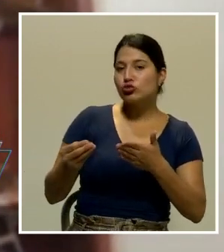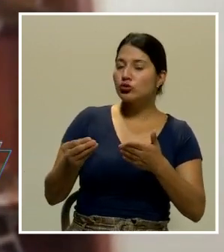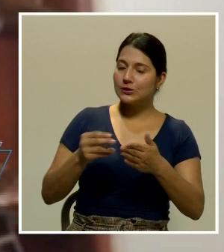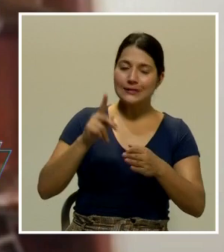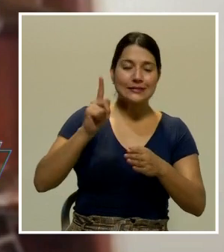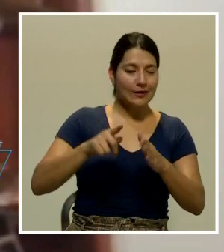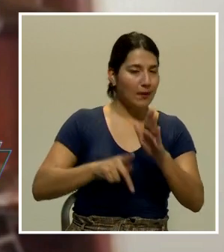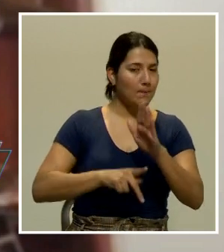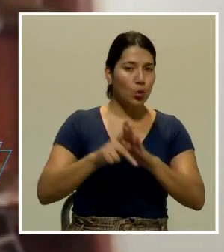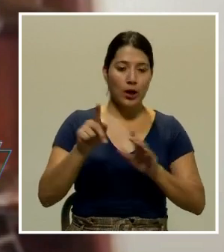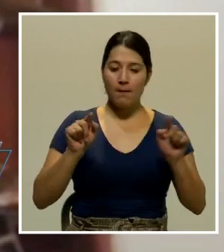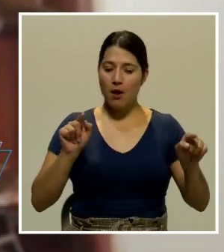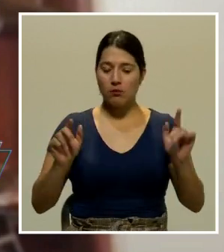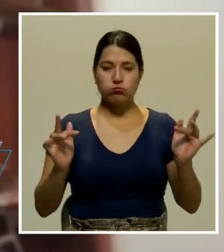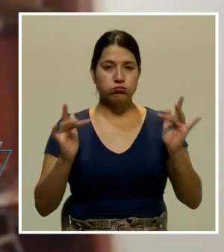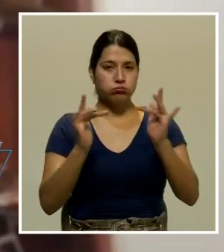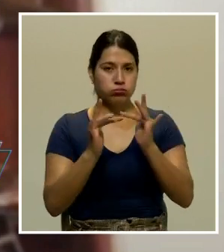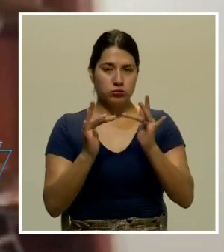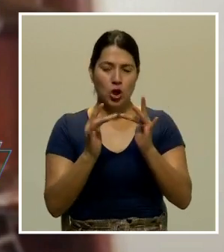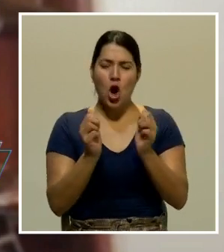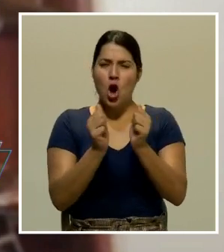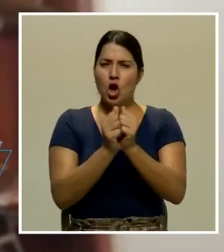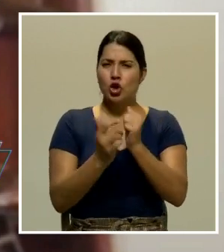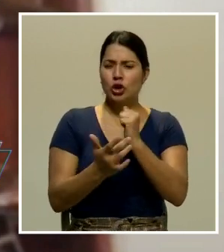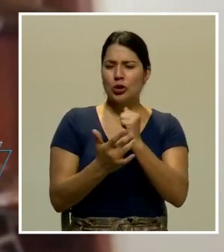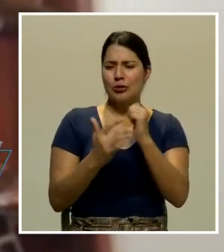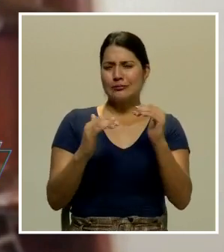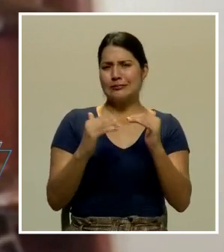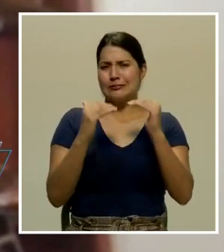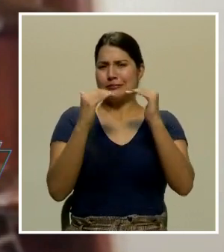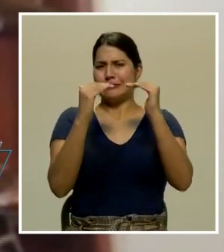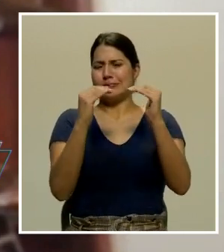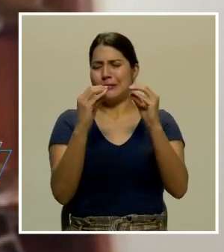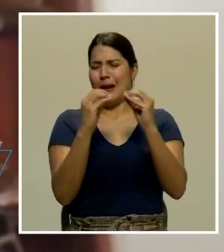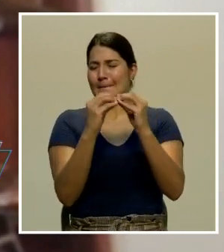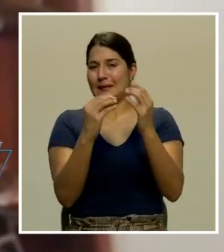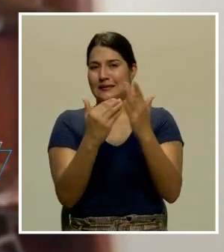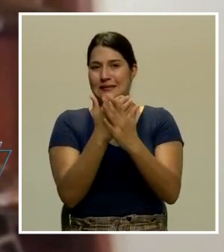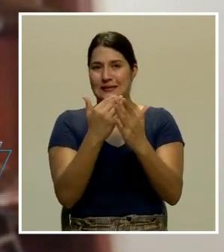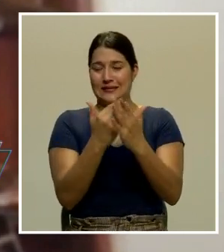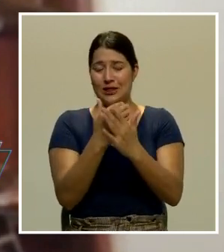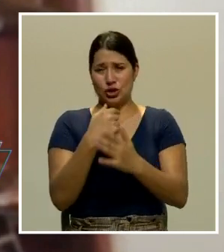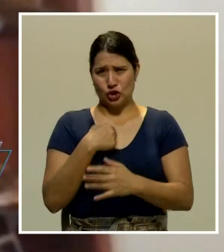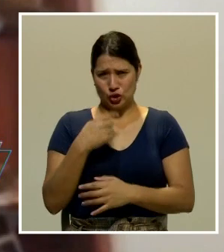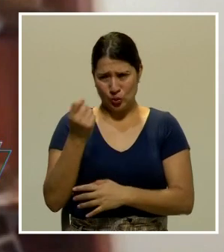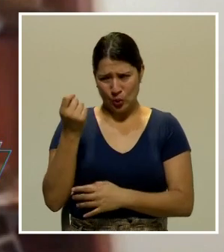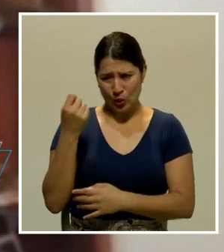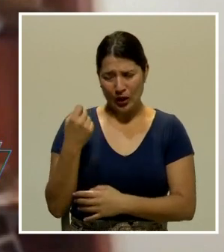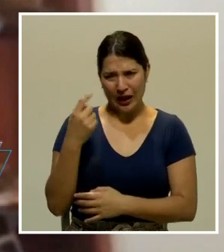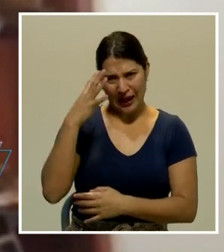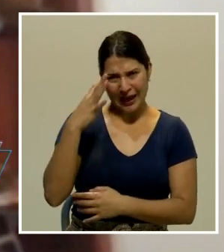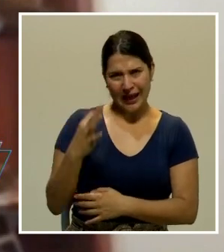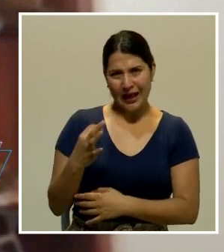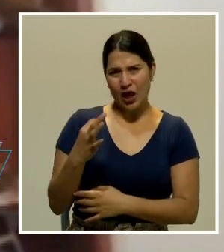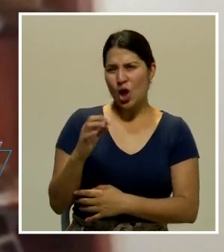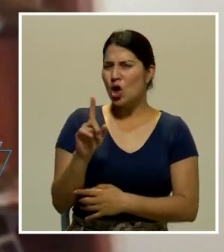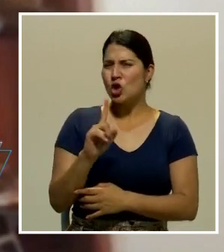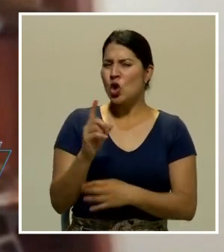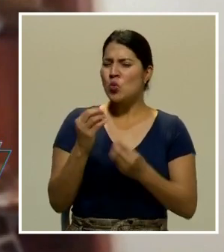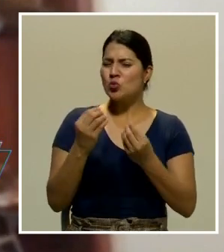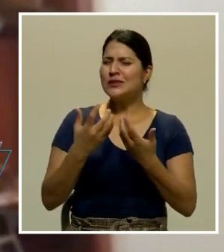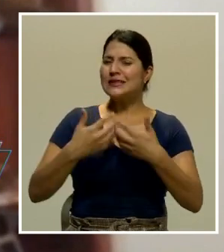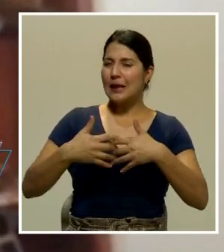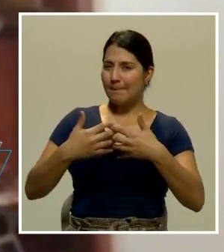programas con tecnología de la más moderna que hay en el mercado. Tengo entendido que no hay muchísimos proveedores que